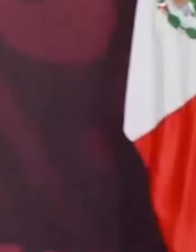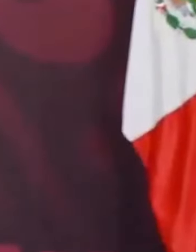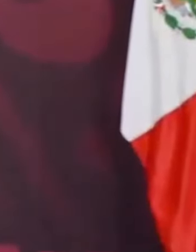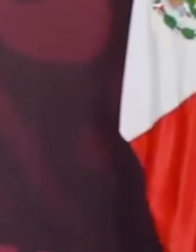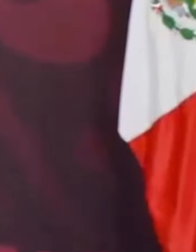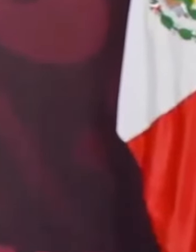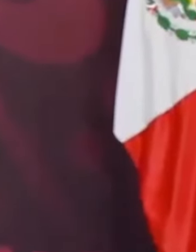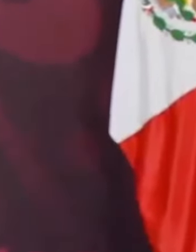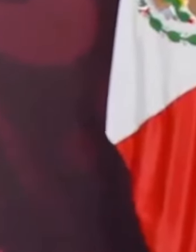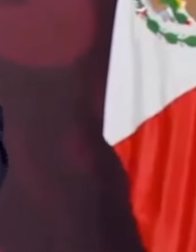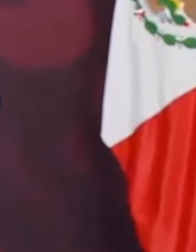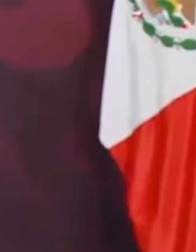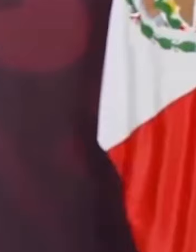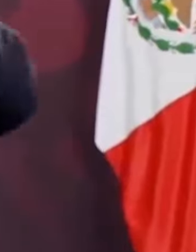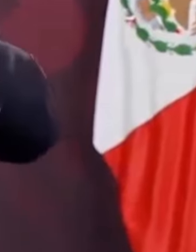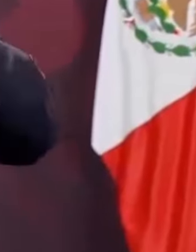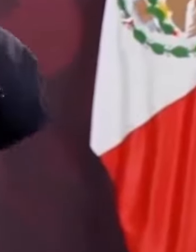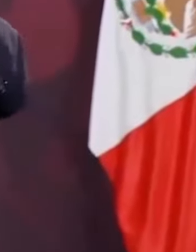Nosotros no le vamos a pedir,